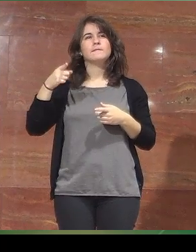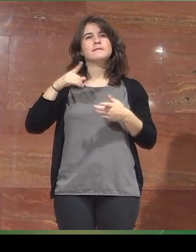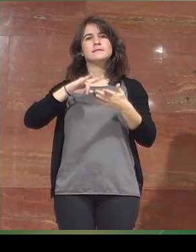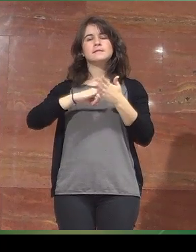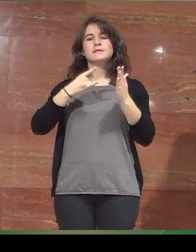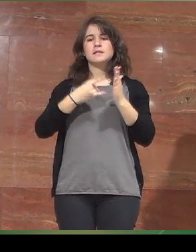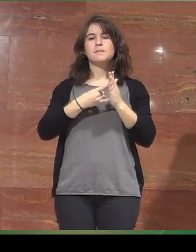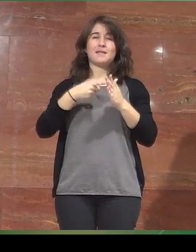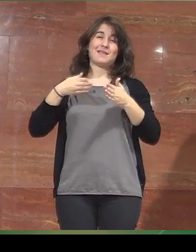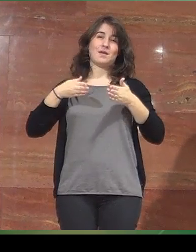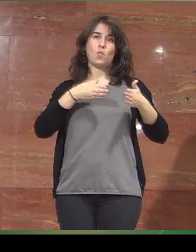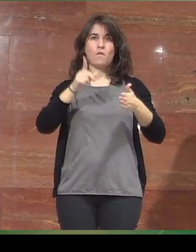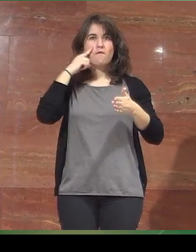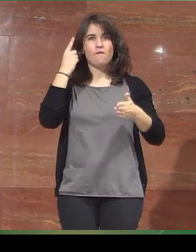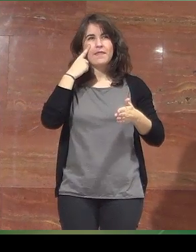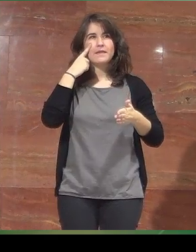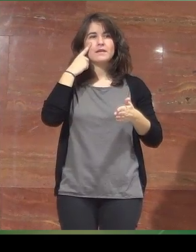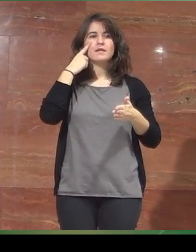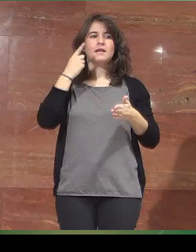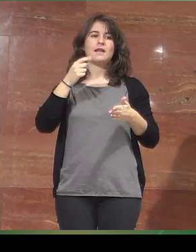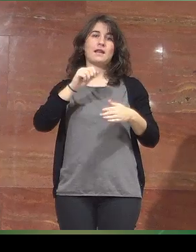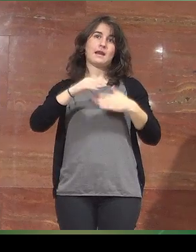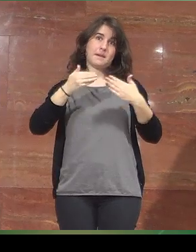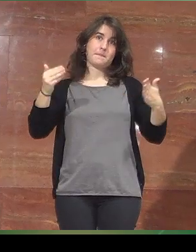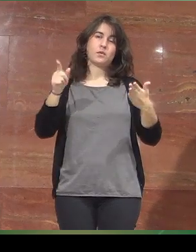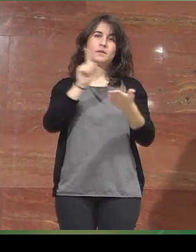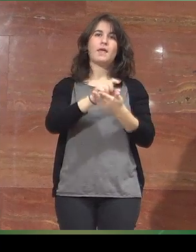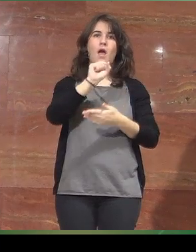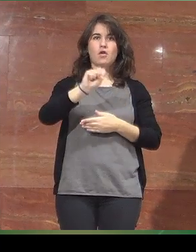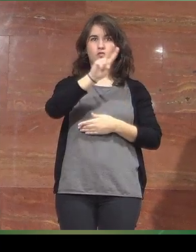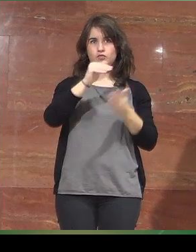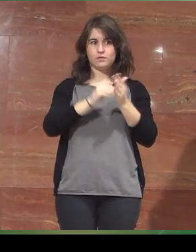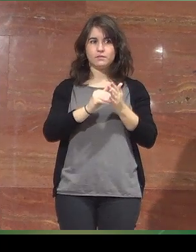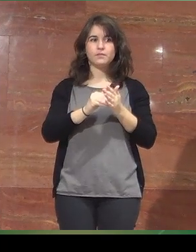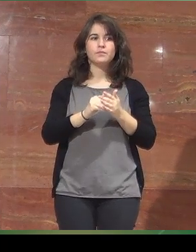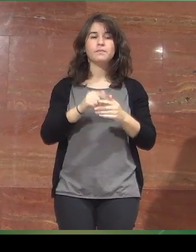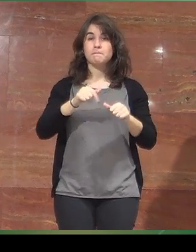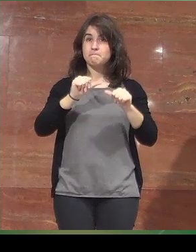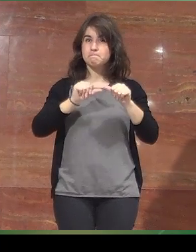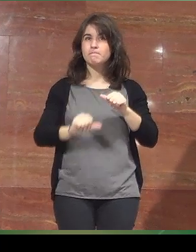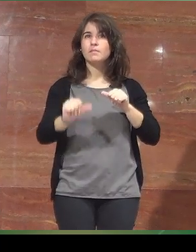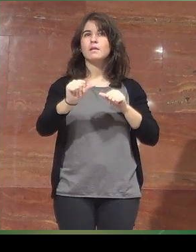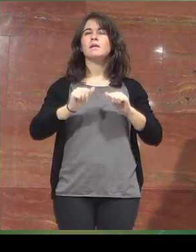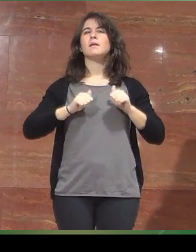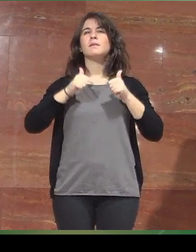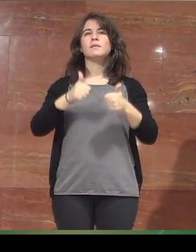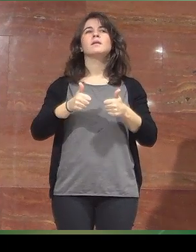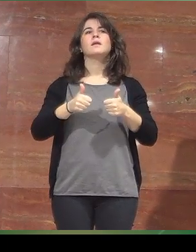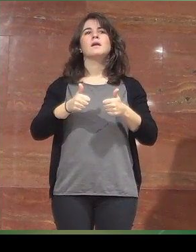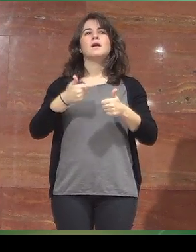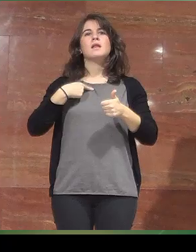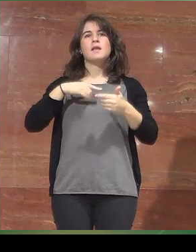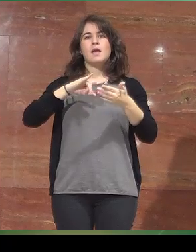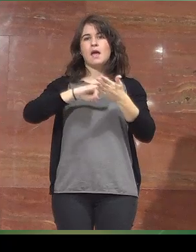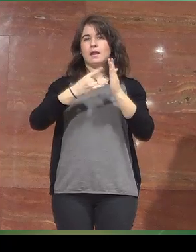de wayfinding en la reapertura del año 2000. En aquel momento empieza a especializarse en